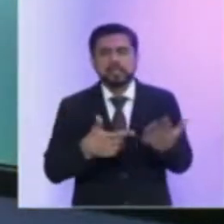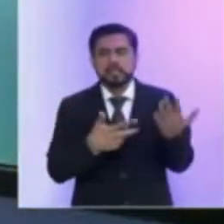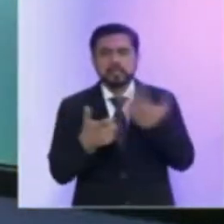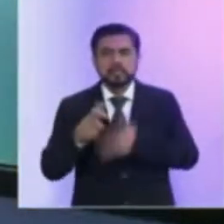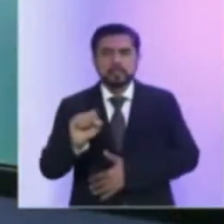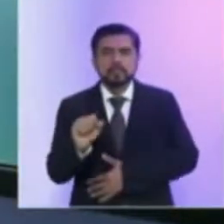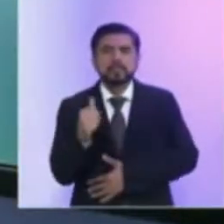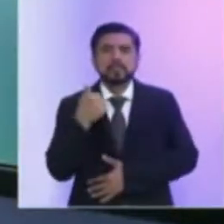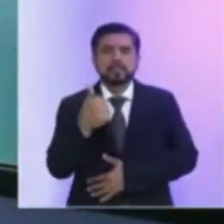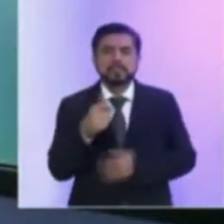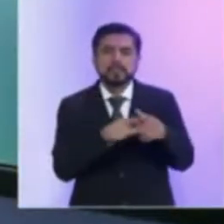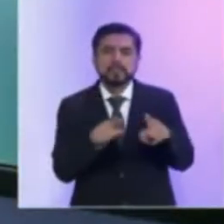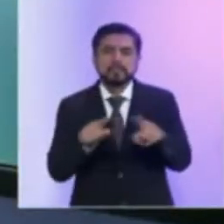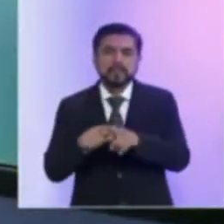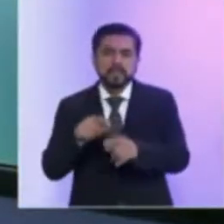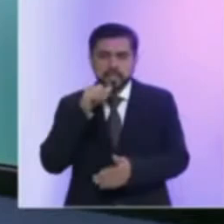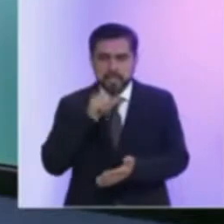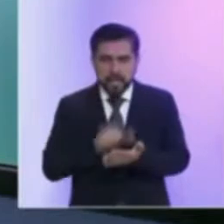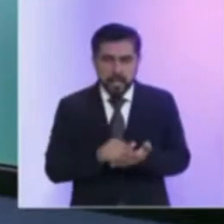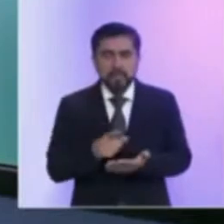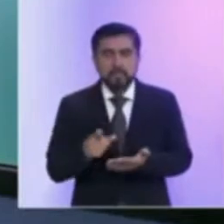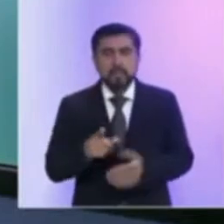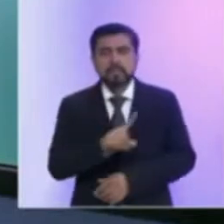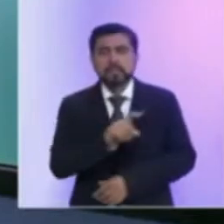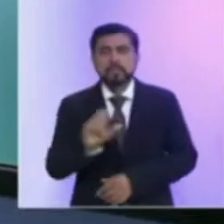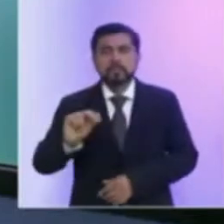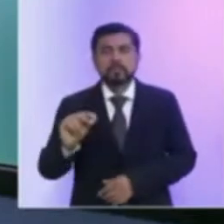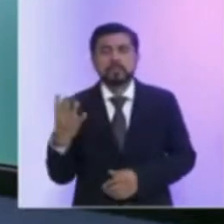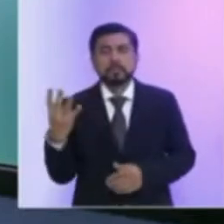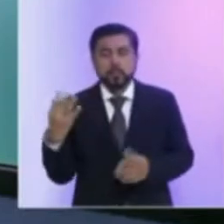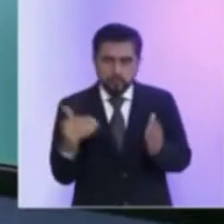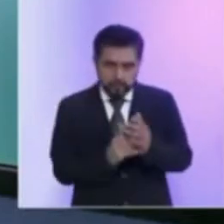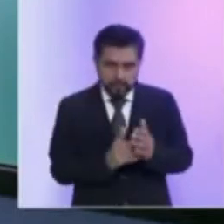170.766 actas, se emitieron